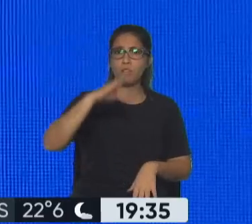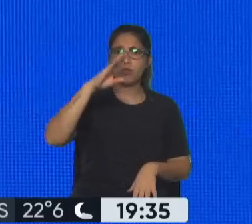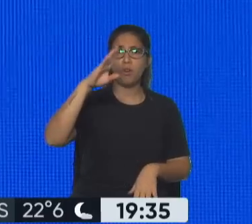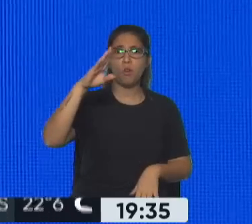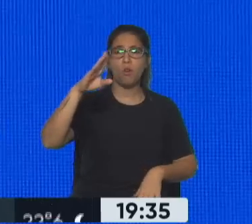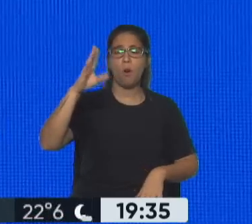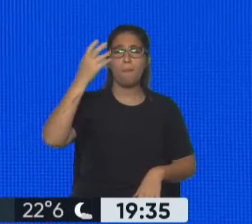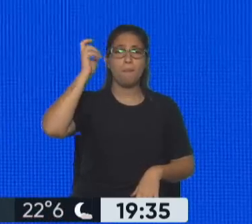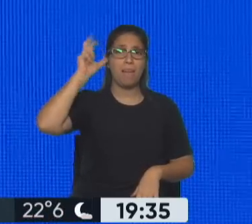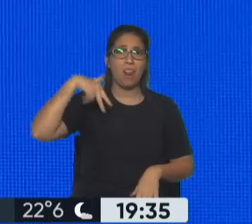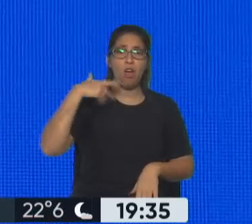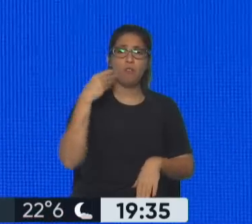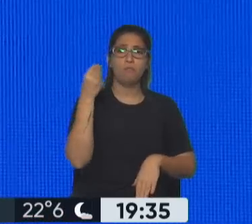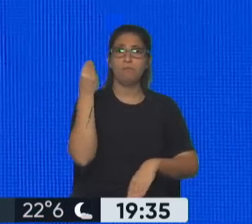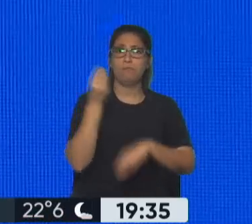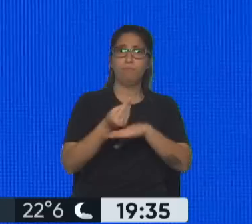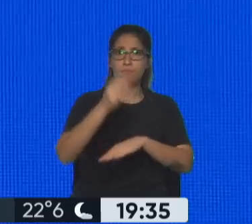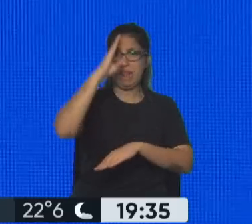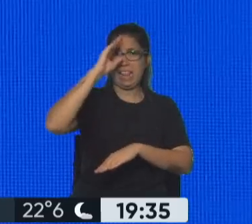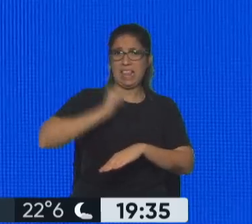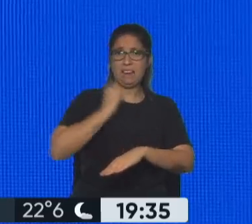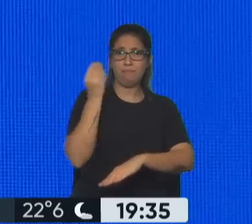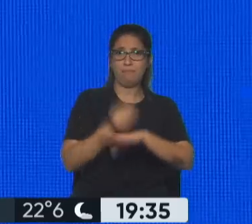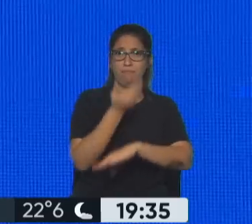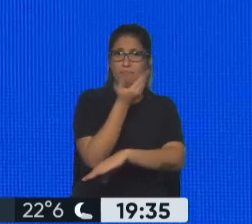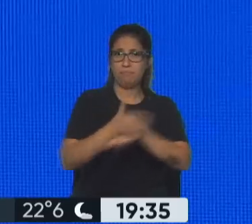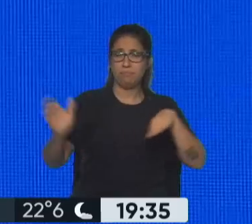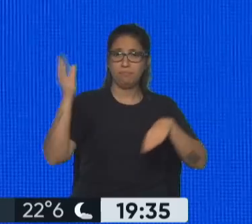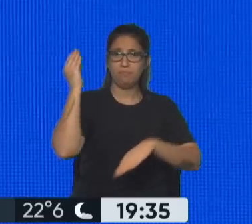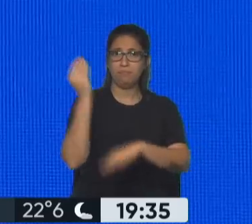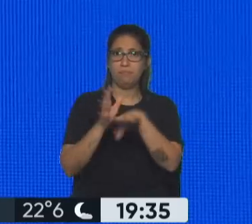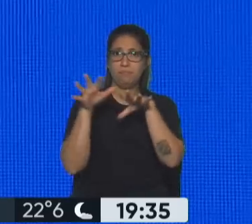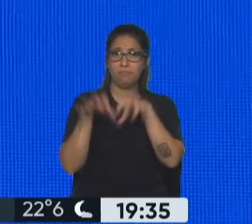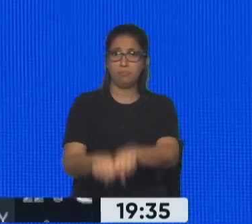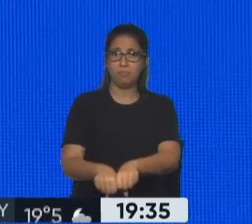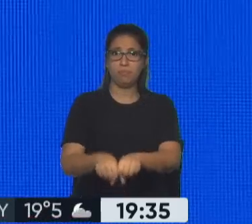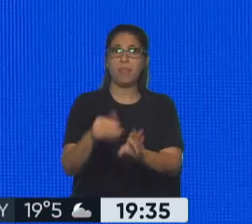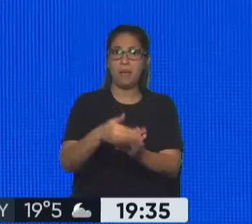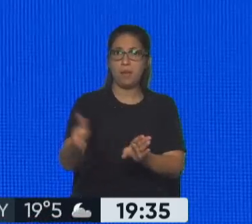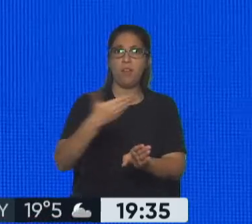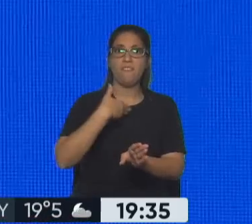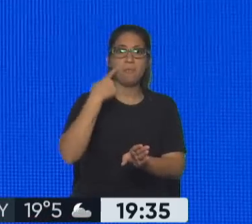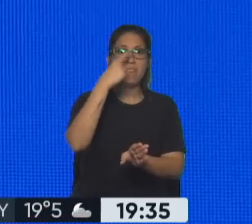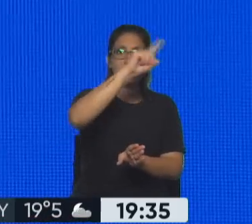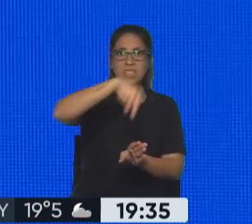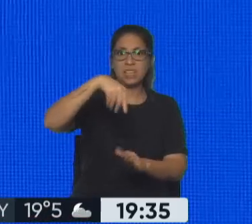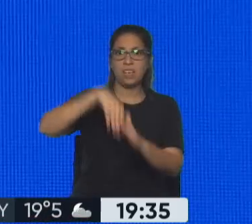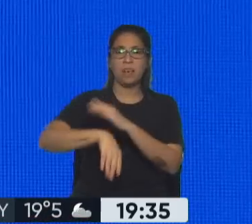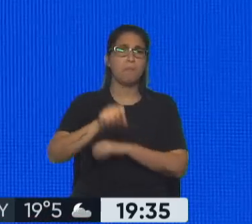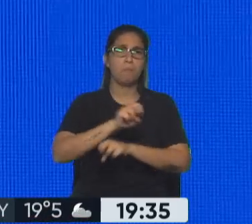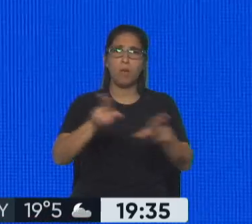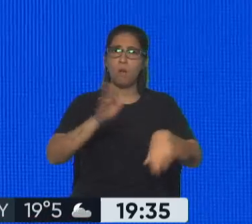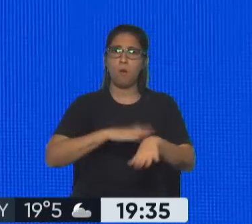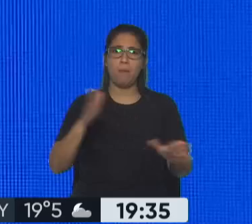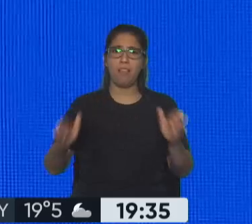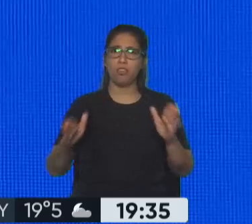al general Perón y que se instaló en nuestro país, fue el protagonista de los peores momentos que se vivieron